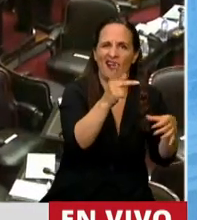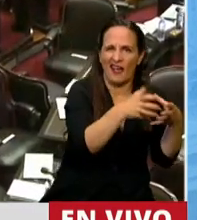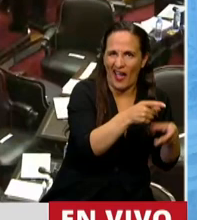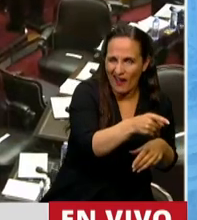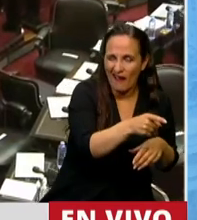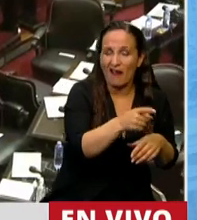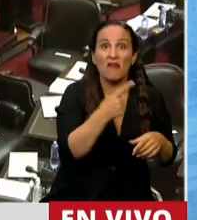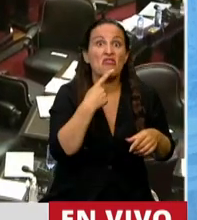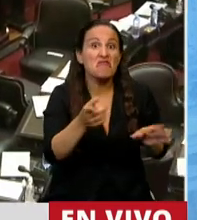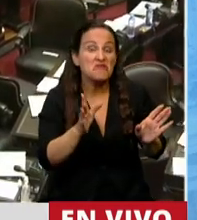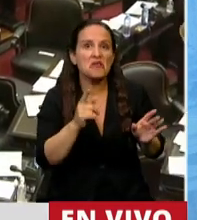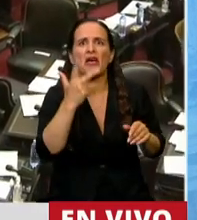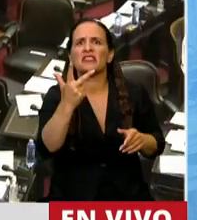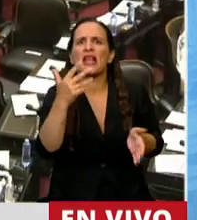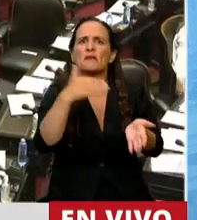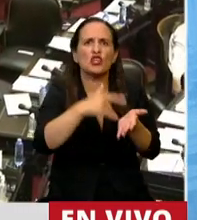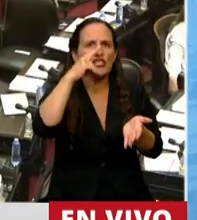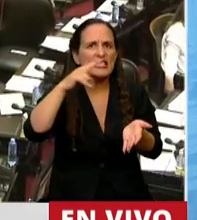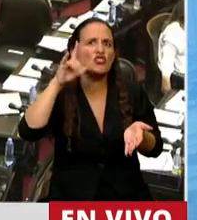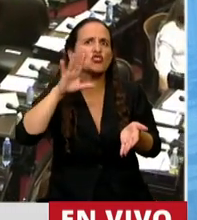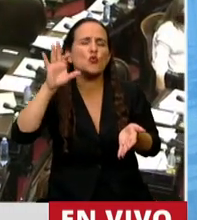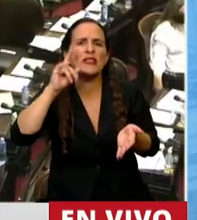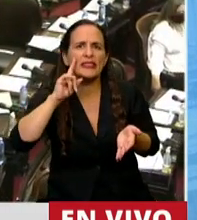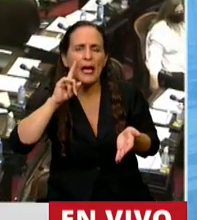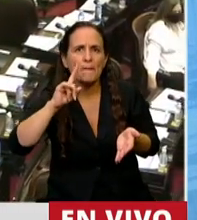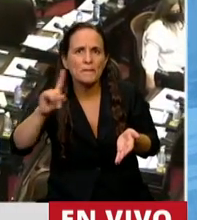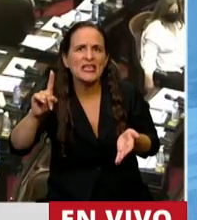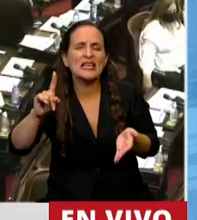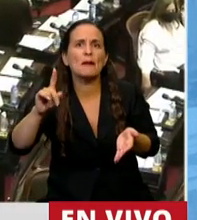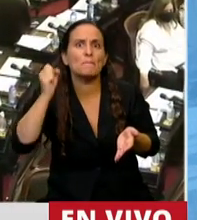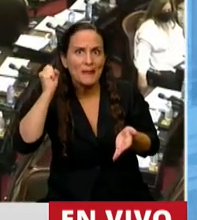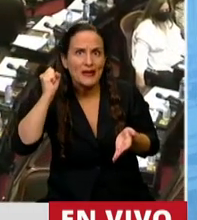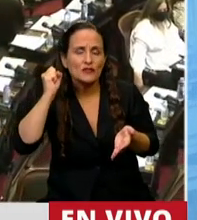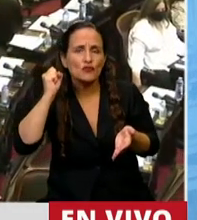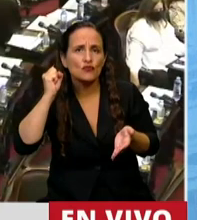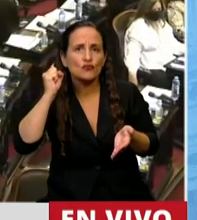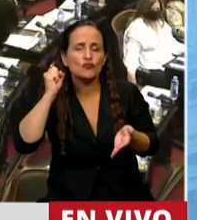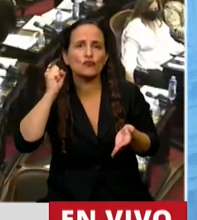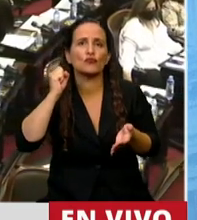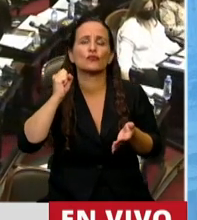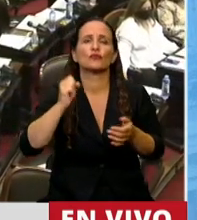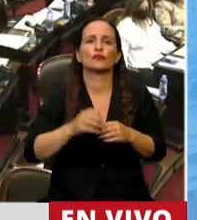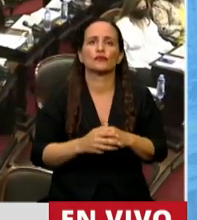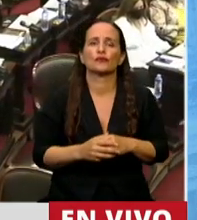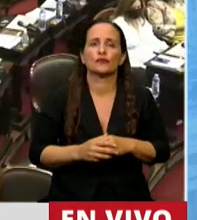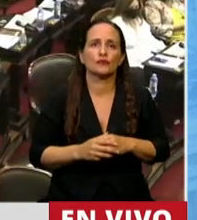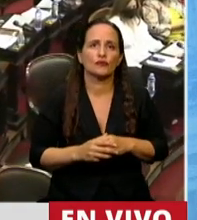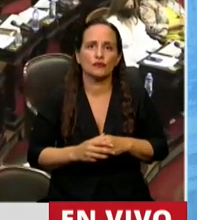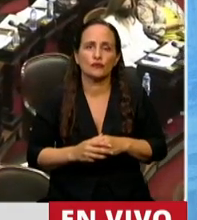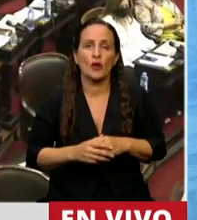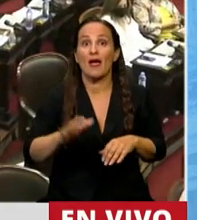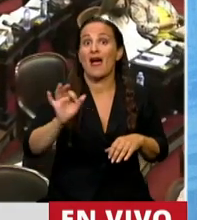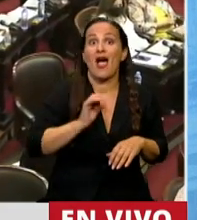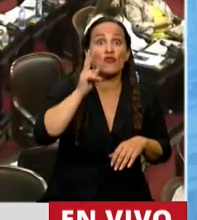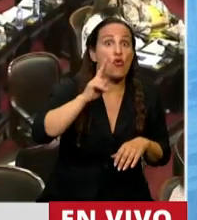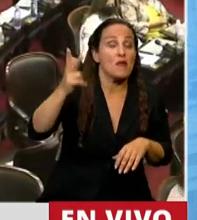es un incremento de 3.750.000 pesos que en el